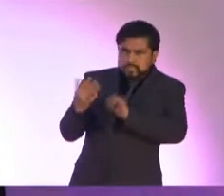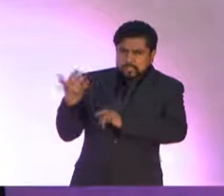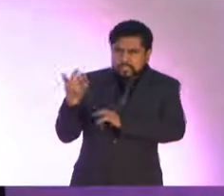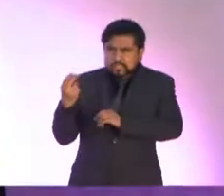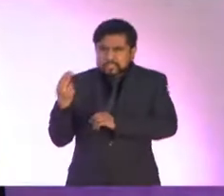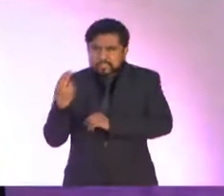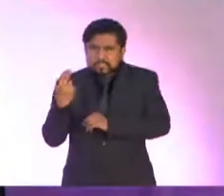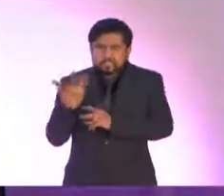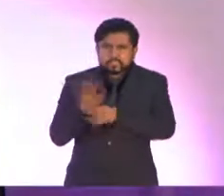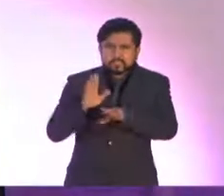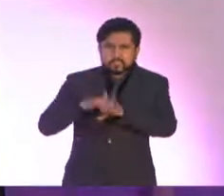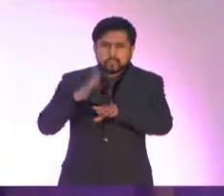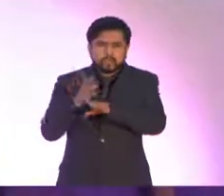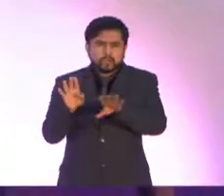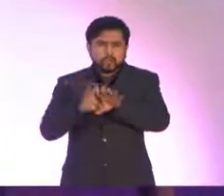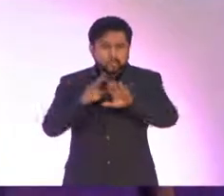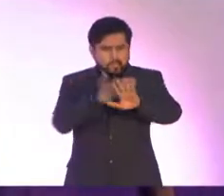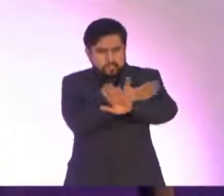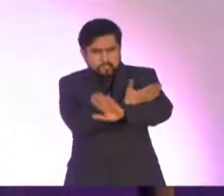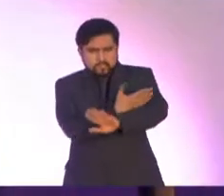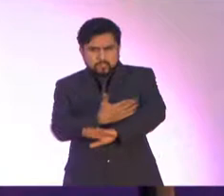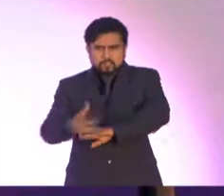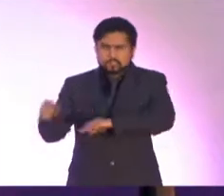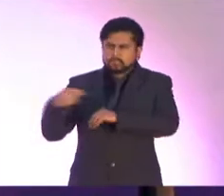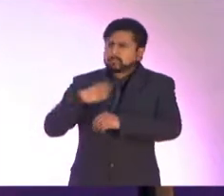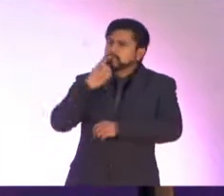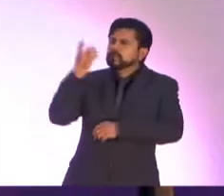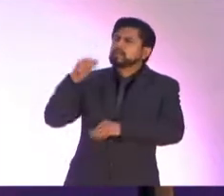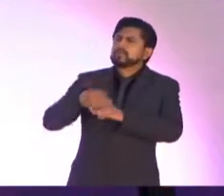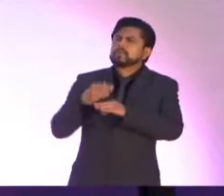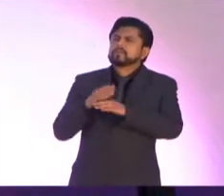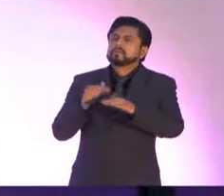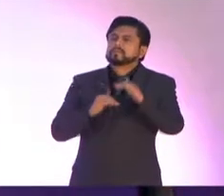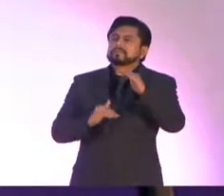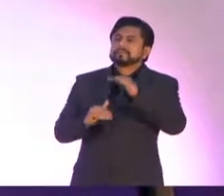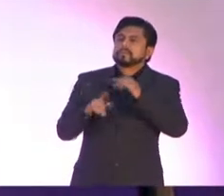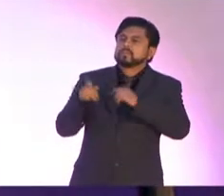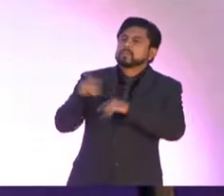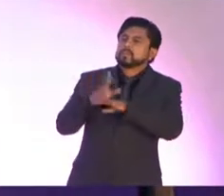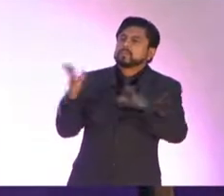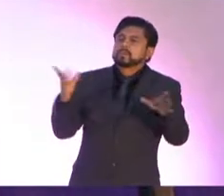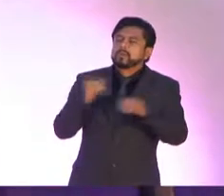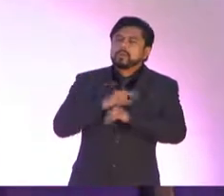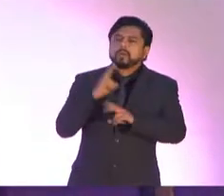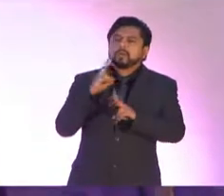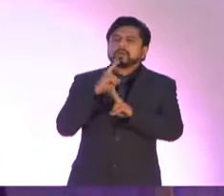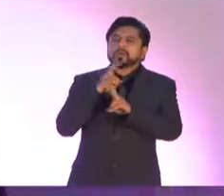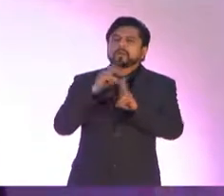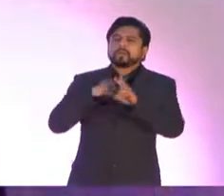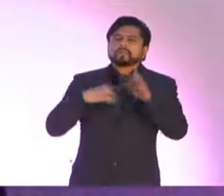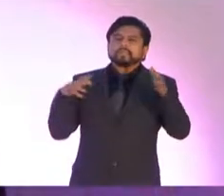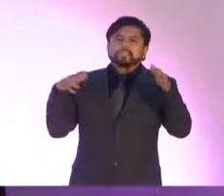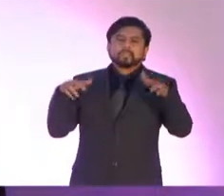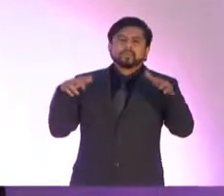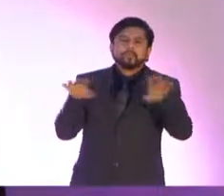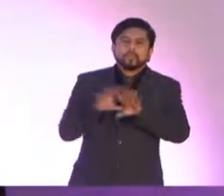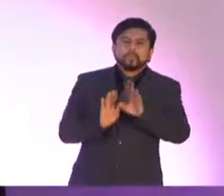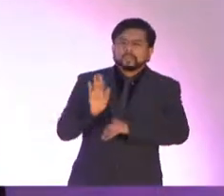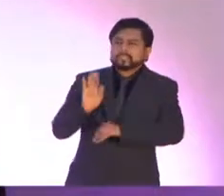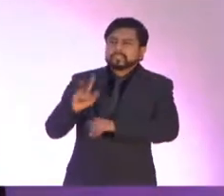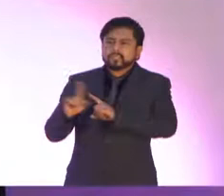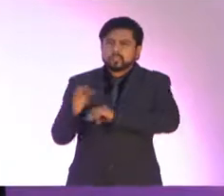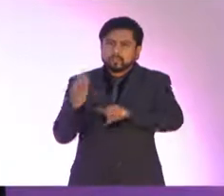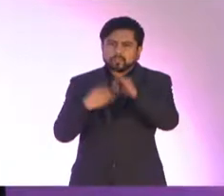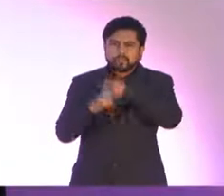a favor del salvaje blanco. ¿Qué te digo desde abajo? Que de tu aliento la tormenta me va trayendo. Y las cosas